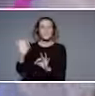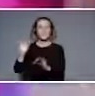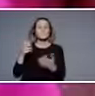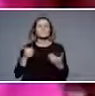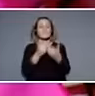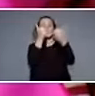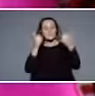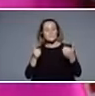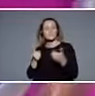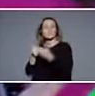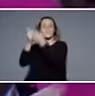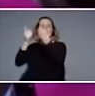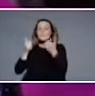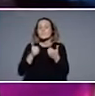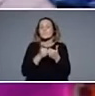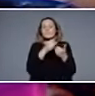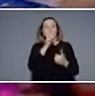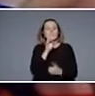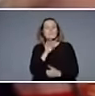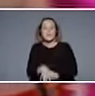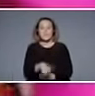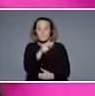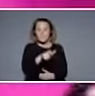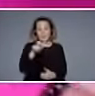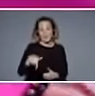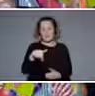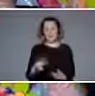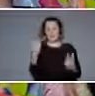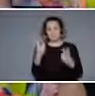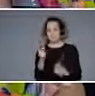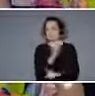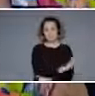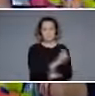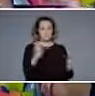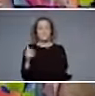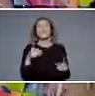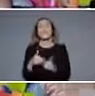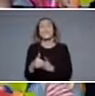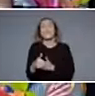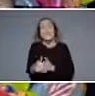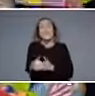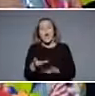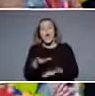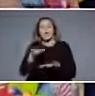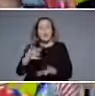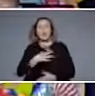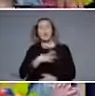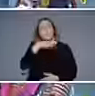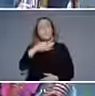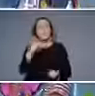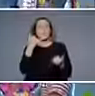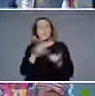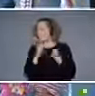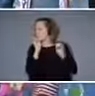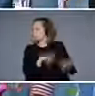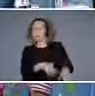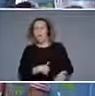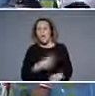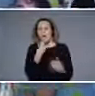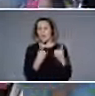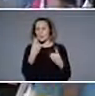Brindaré por todo aquel que no quiso estar, cuando su ayuda pudo prestar, más de uno